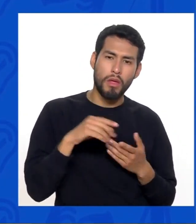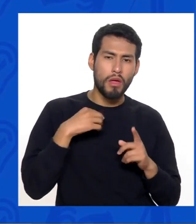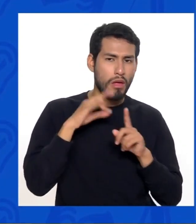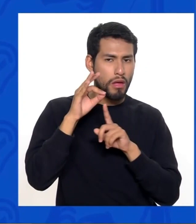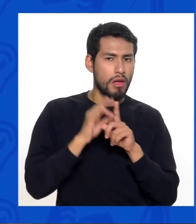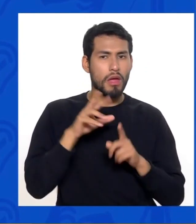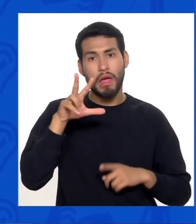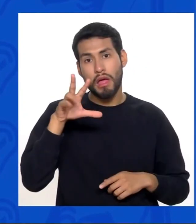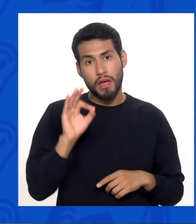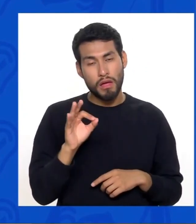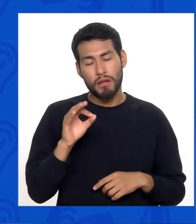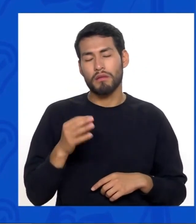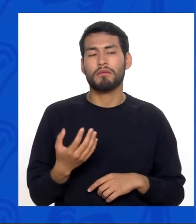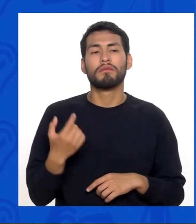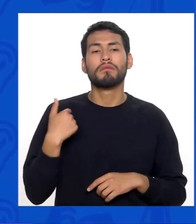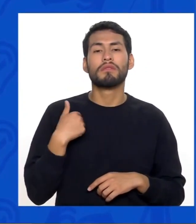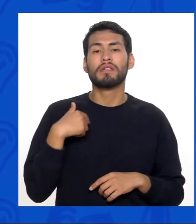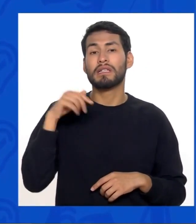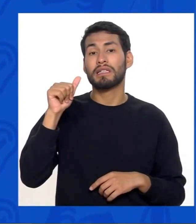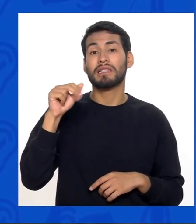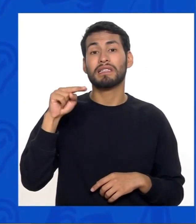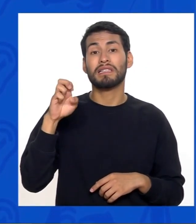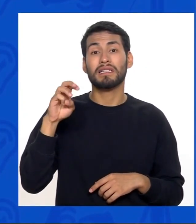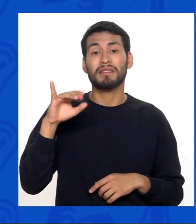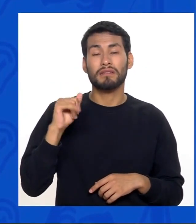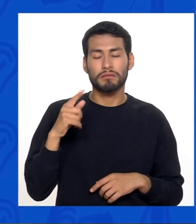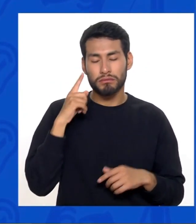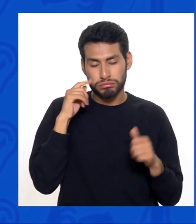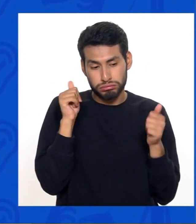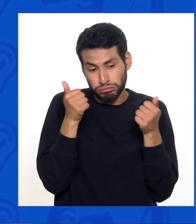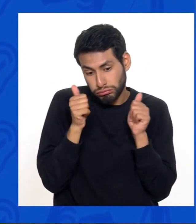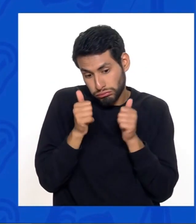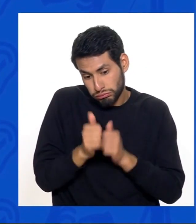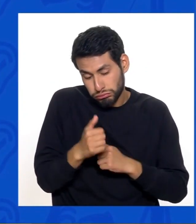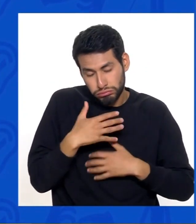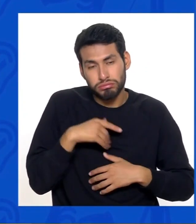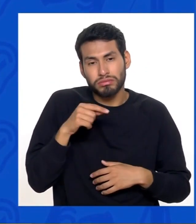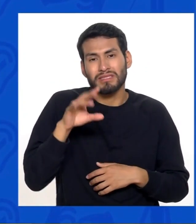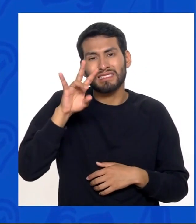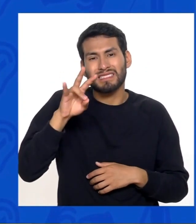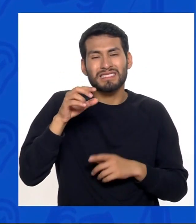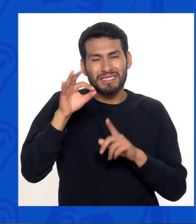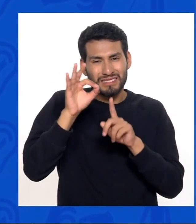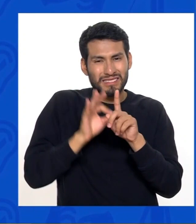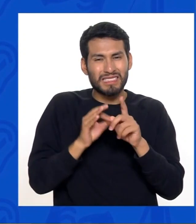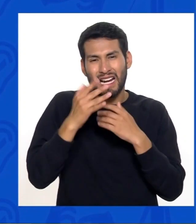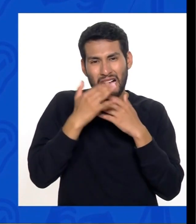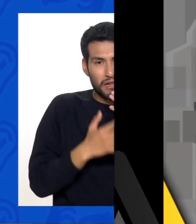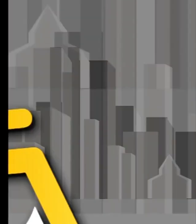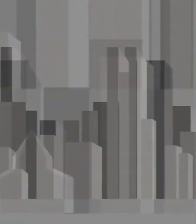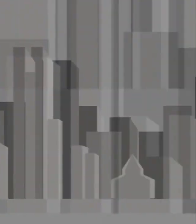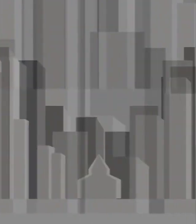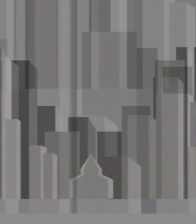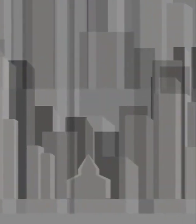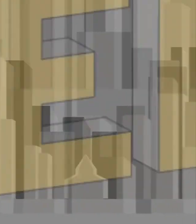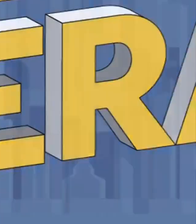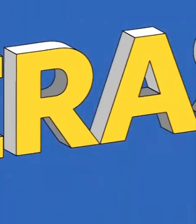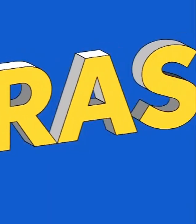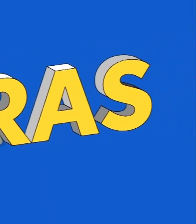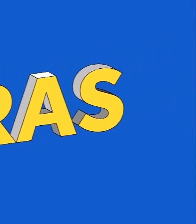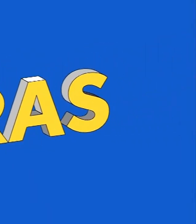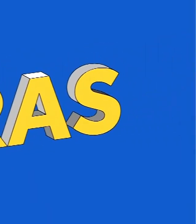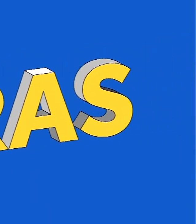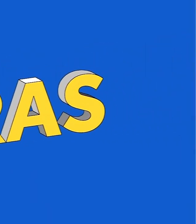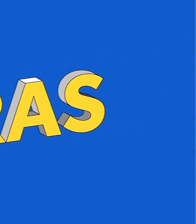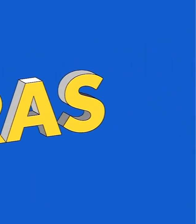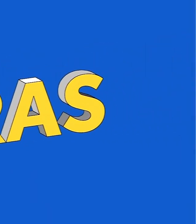baja, con una fiebre de 39. Y anémica hasta ese entonces con 7 de hemoglobina, anémica.